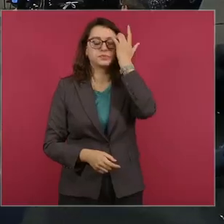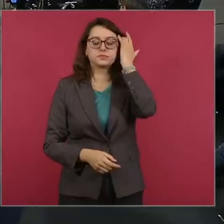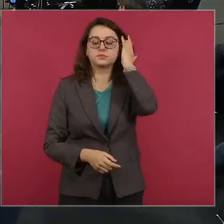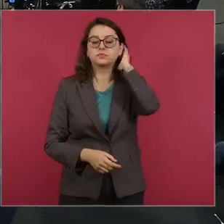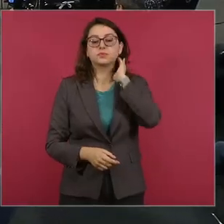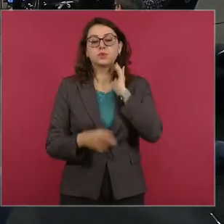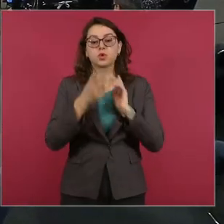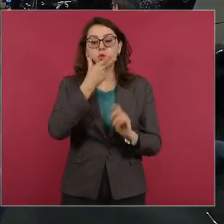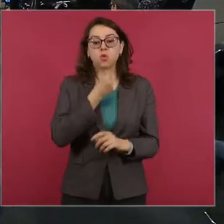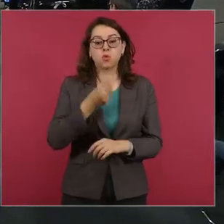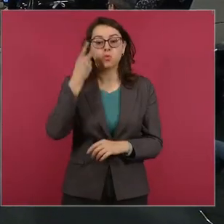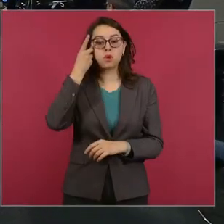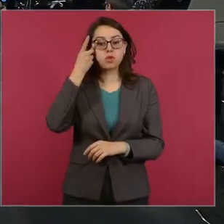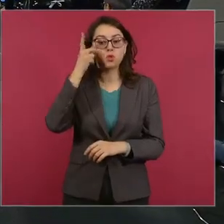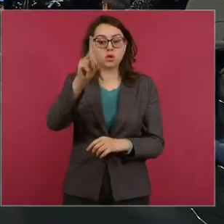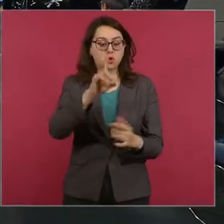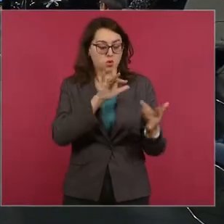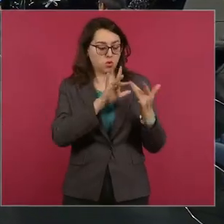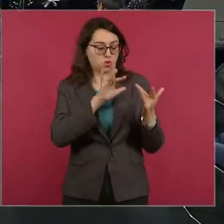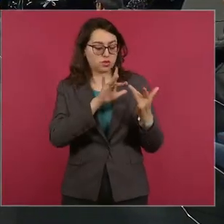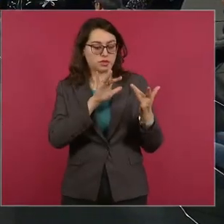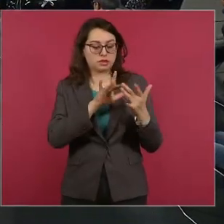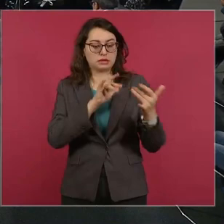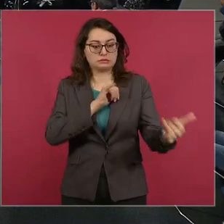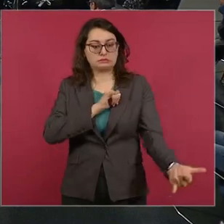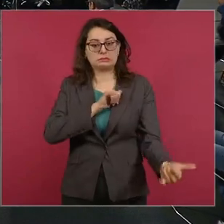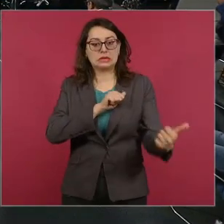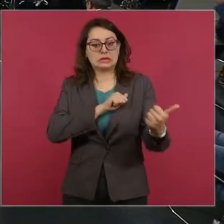nada más que no pude